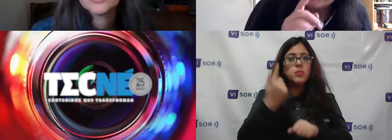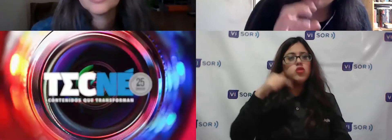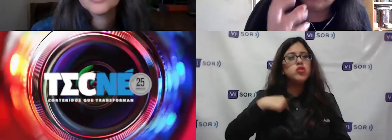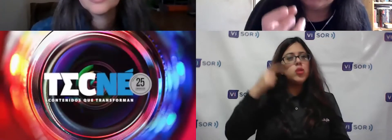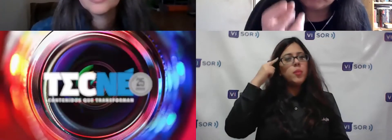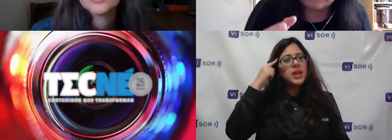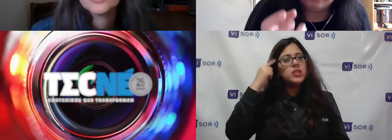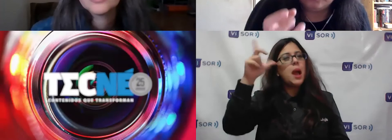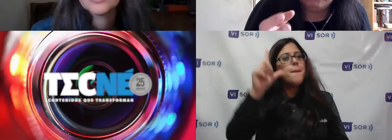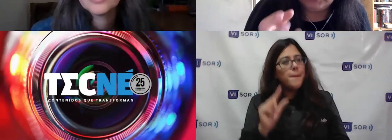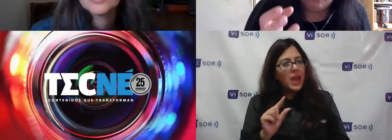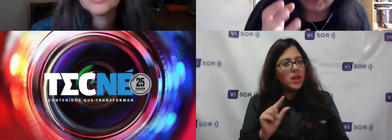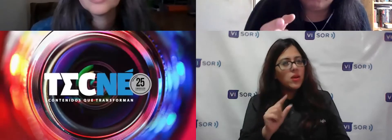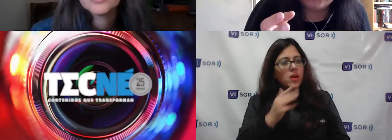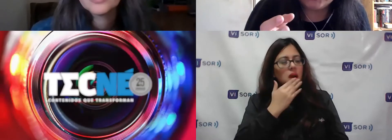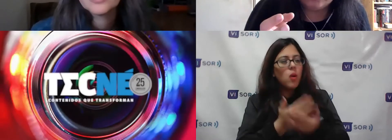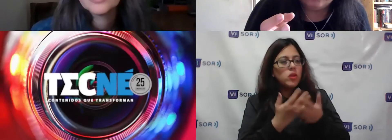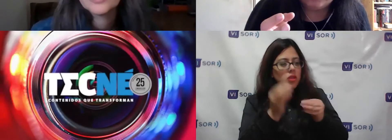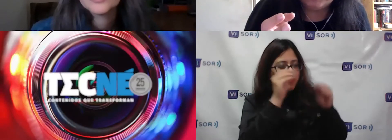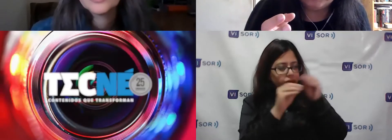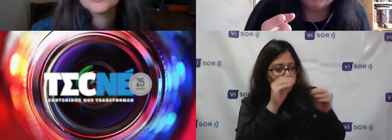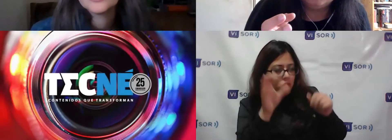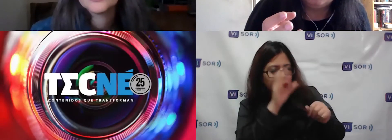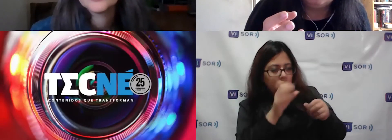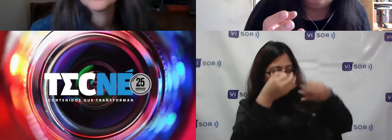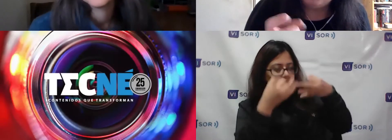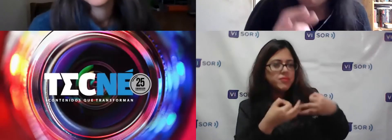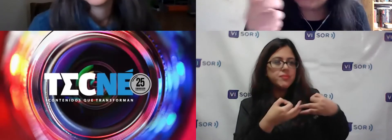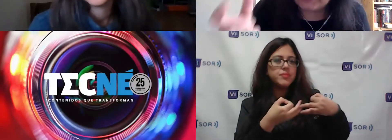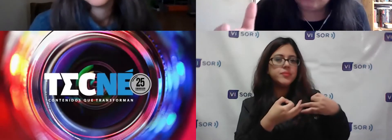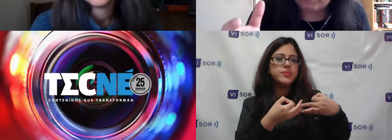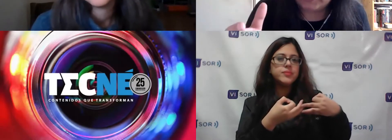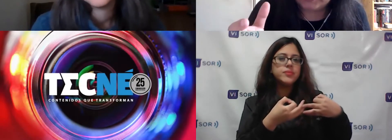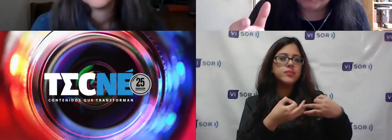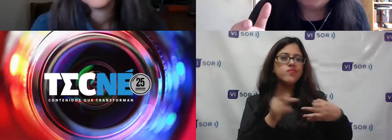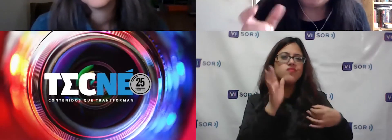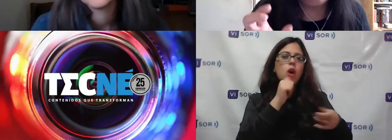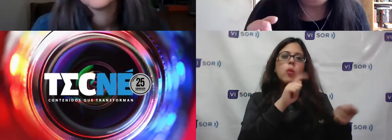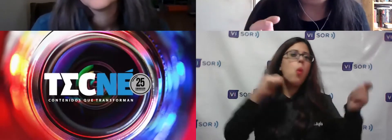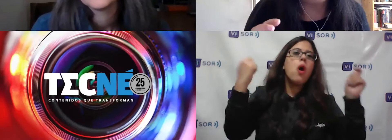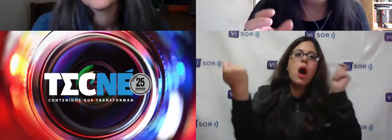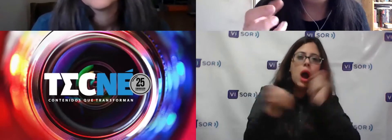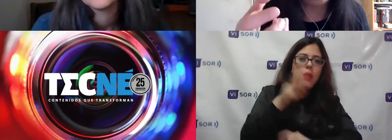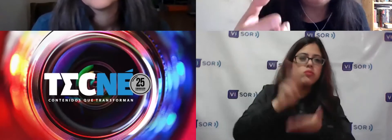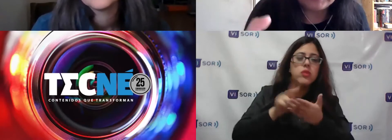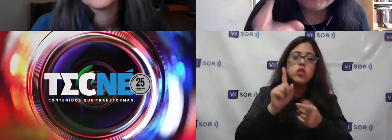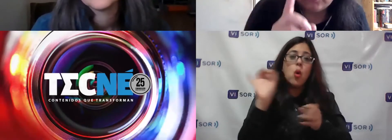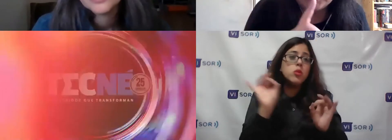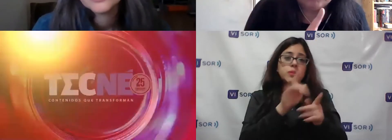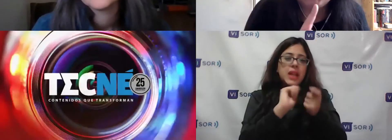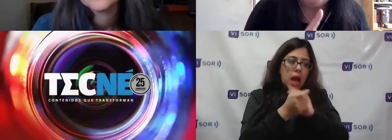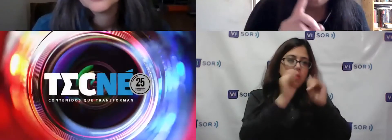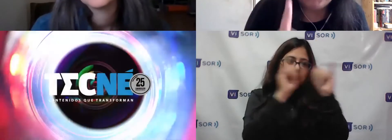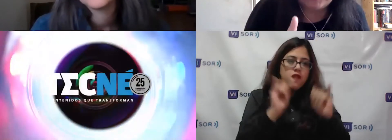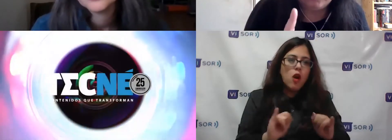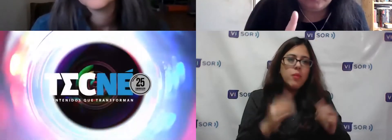cree o se hace uno en el desarrollo realmente busca la posición no cambia tanto la verdad que quizás cambia la forma de manifestarse que no es